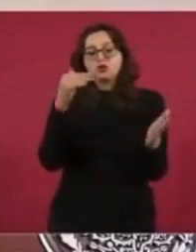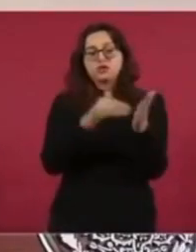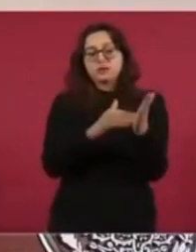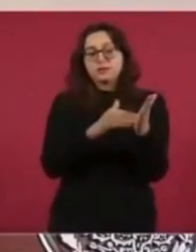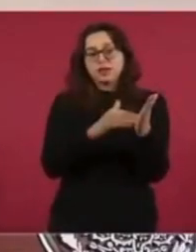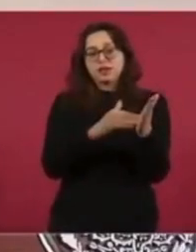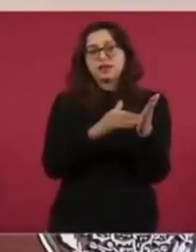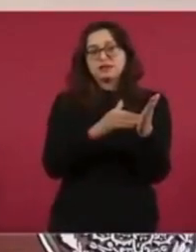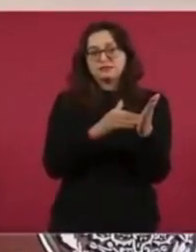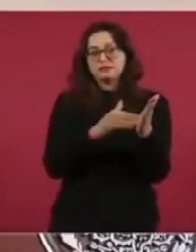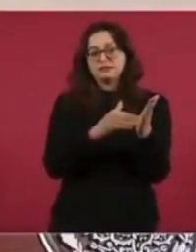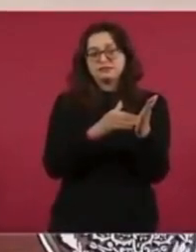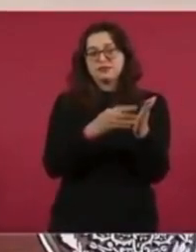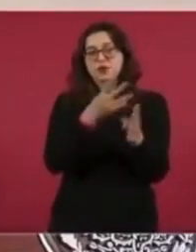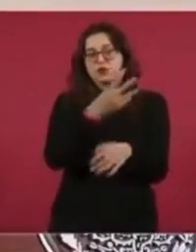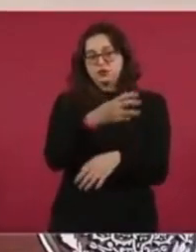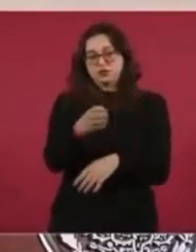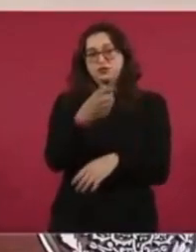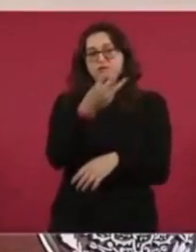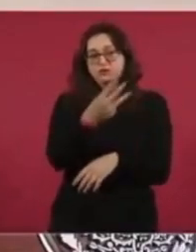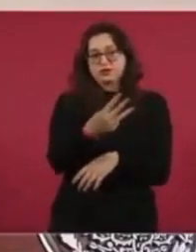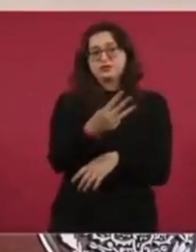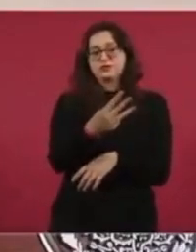11,403 pesos mensuales.